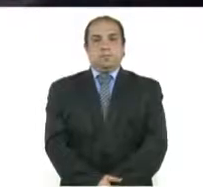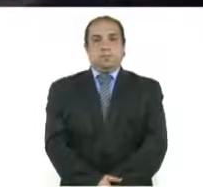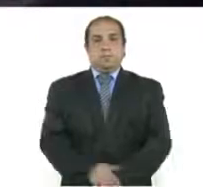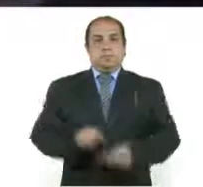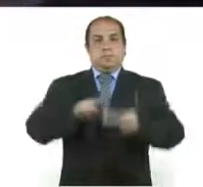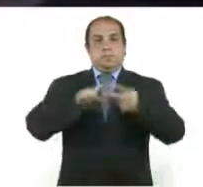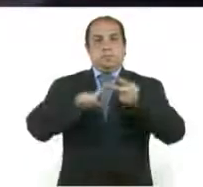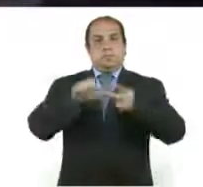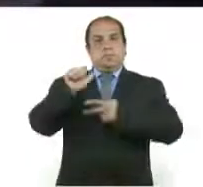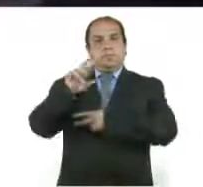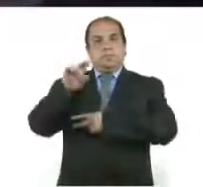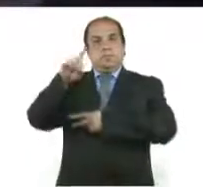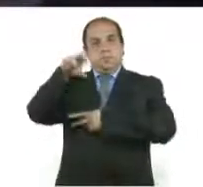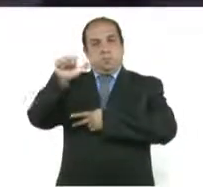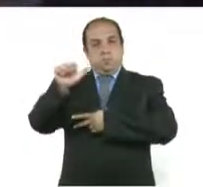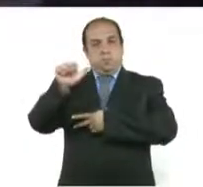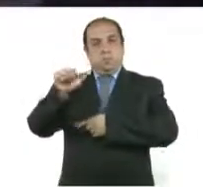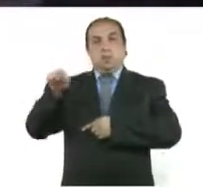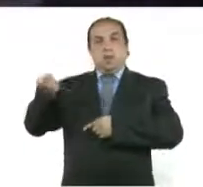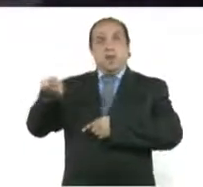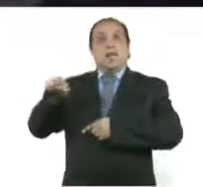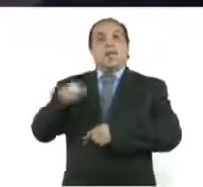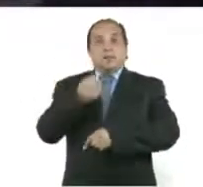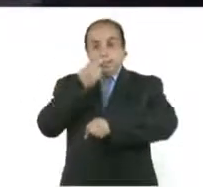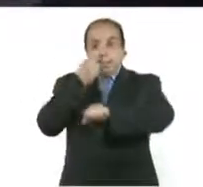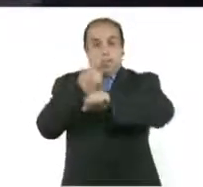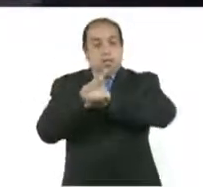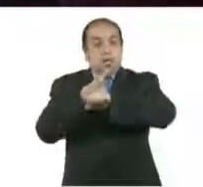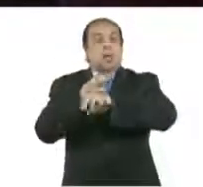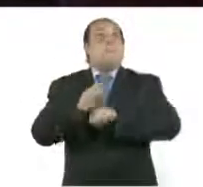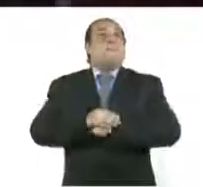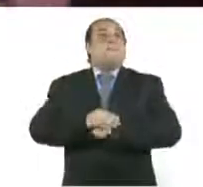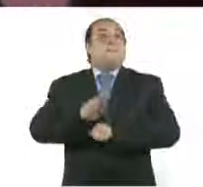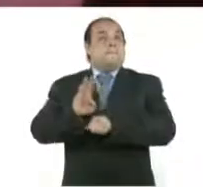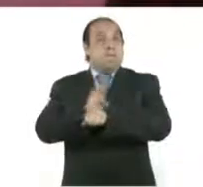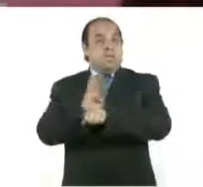Ariadna Montiel Reyes, secretaria de Bienestar del Gobierno de México.